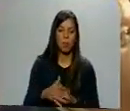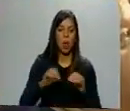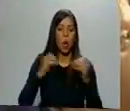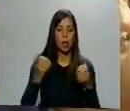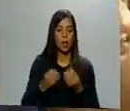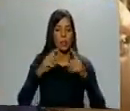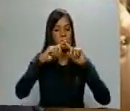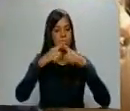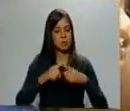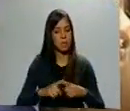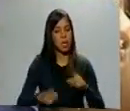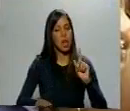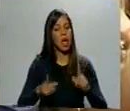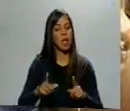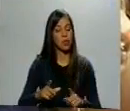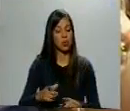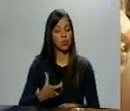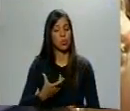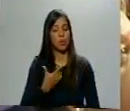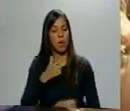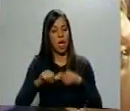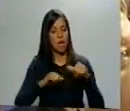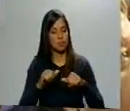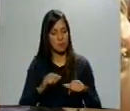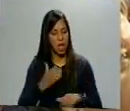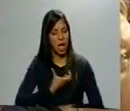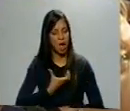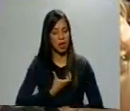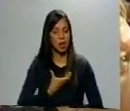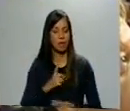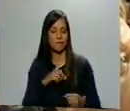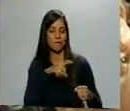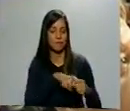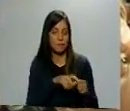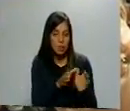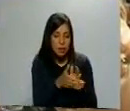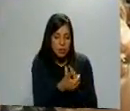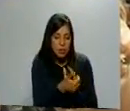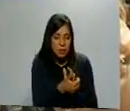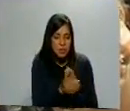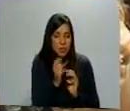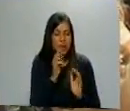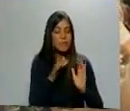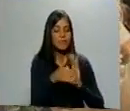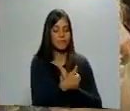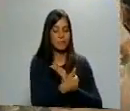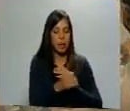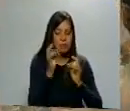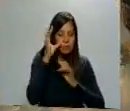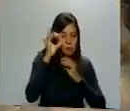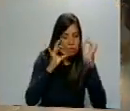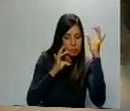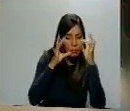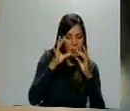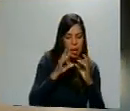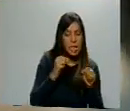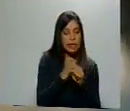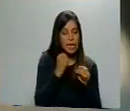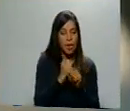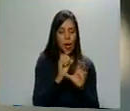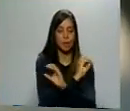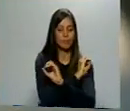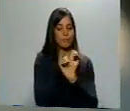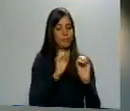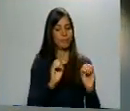estas trincheras para la derecha. Se convirtieron en un nido que en lugar de generar trabajo productivo,